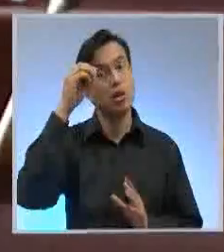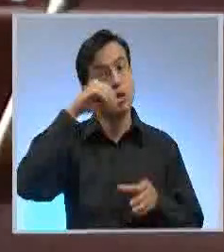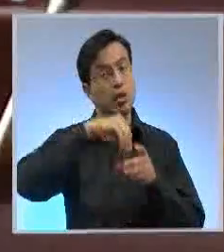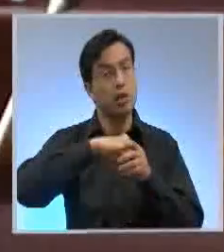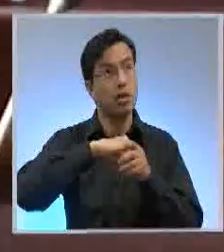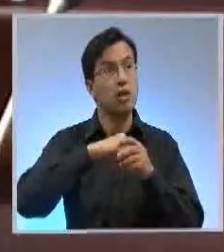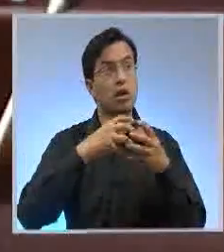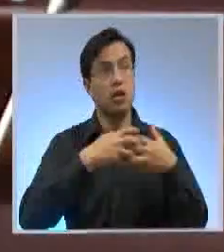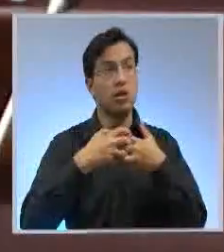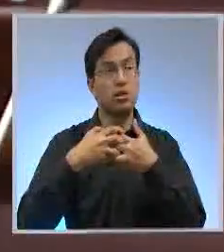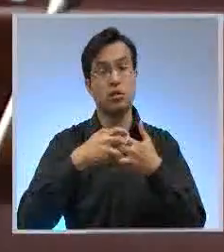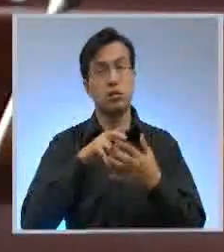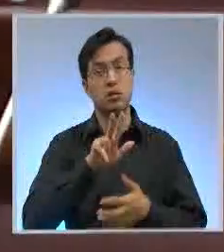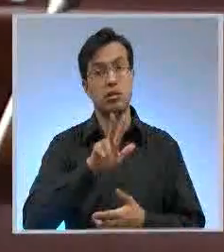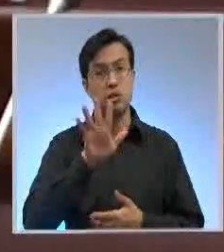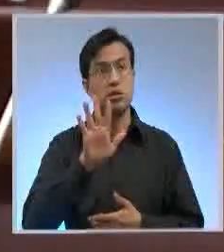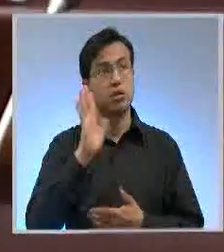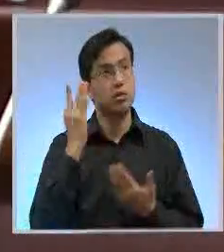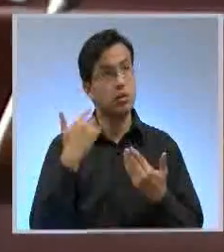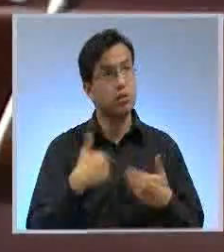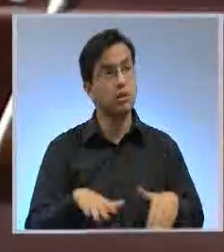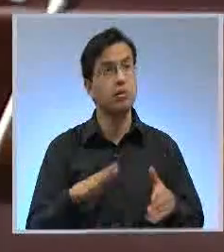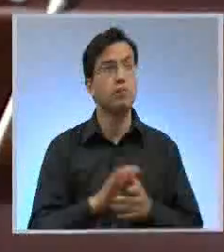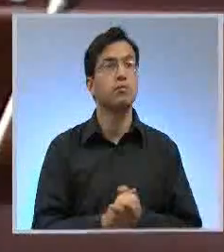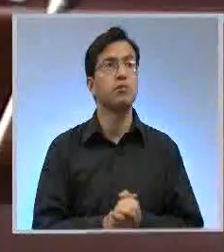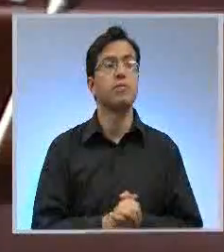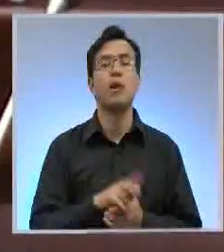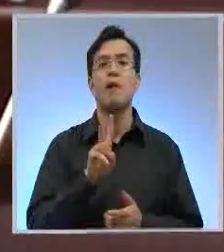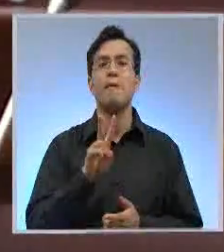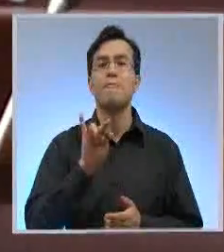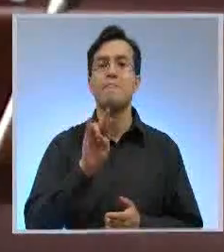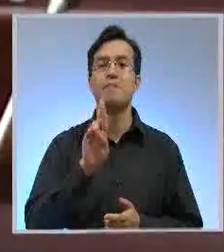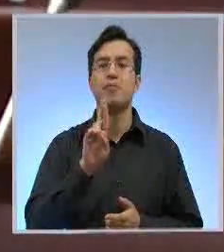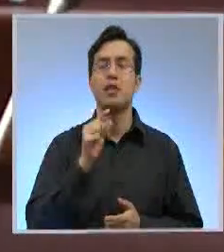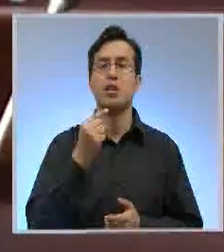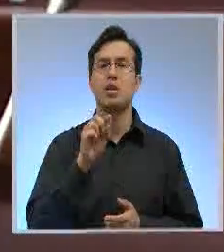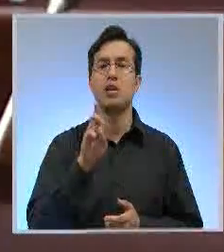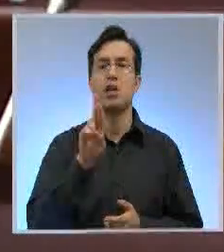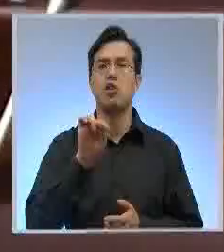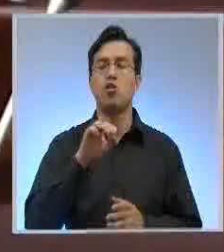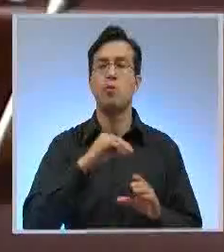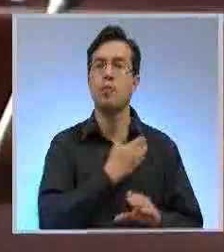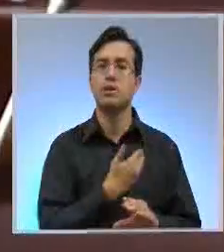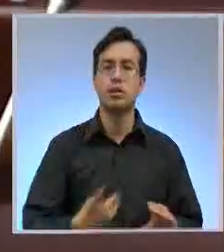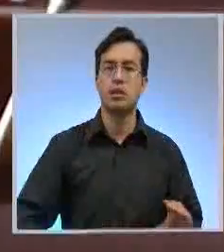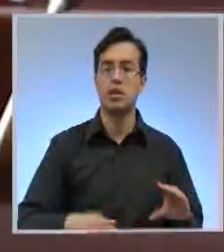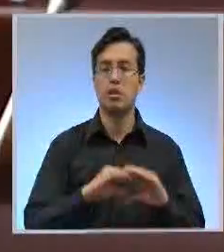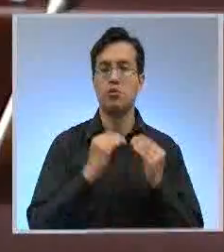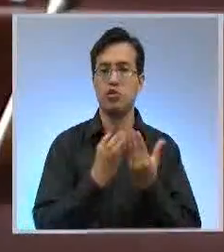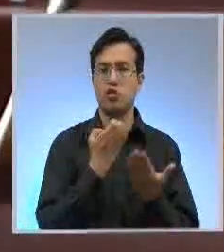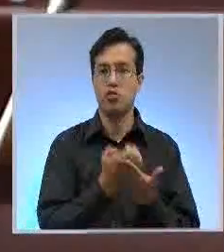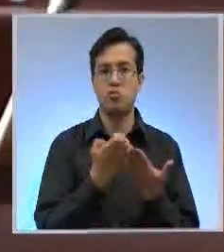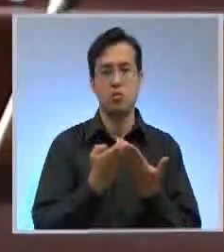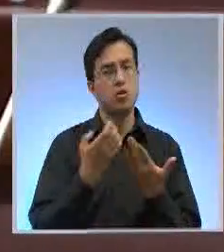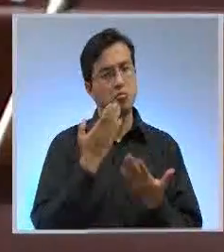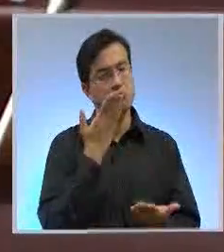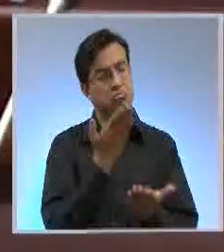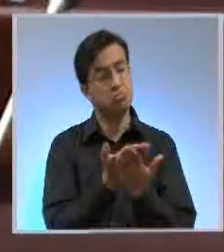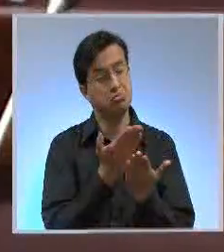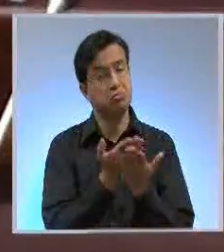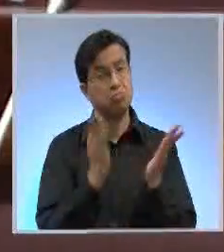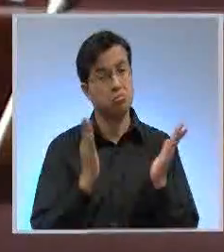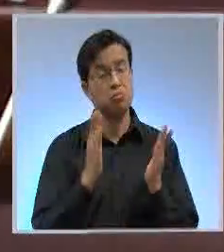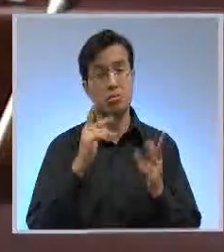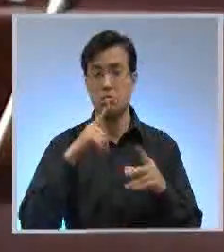Nacional con otros legisladores de Alianza País. Esta decisión anunciada el día de hoy de excluir la segunda tabla, aquella que tiene un techo